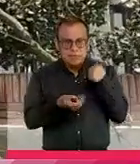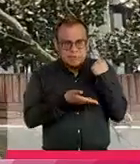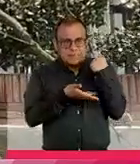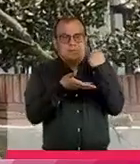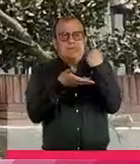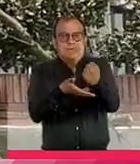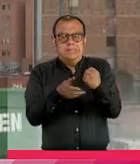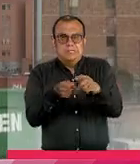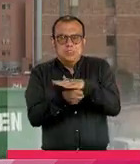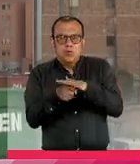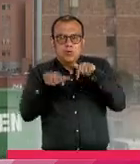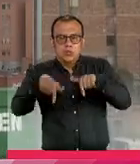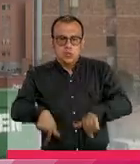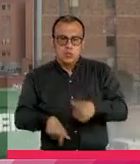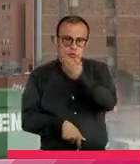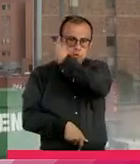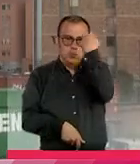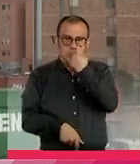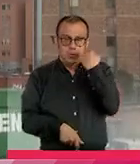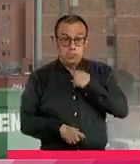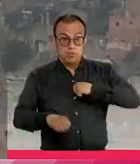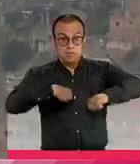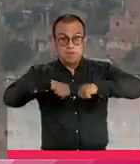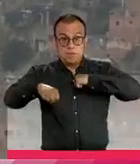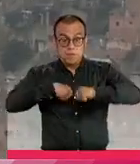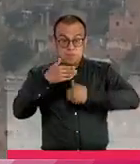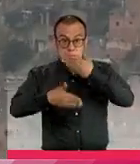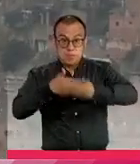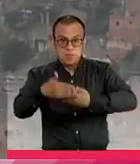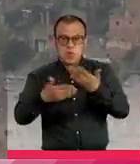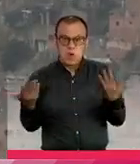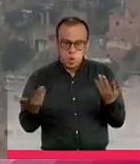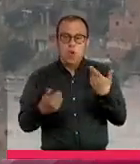que tiene el municipio. Los operativos continuarán contra el microtráfico en Soacha.